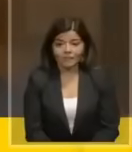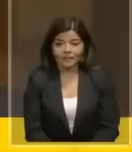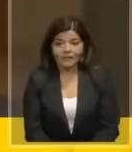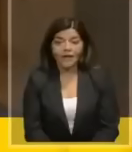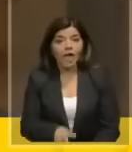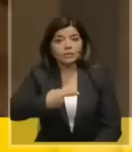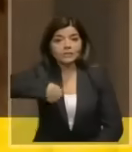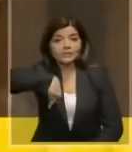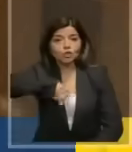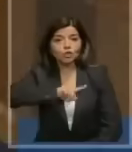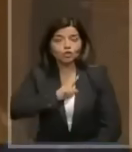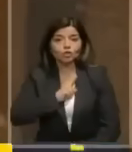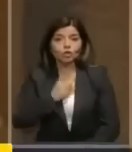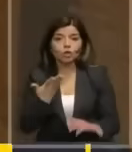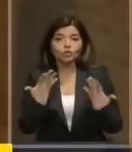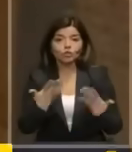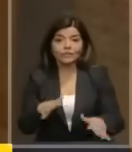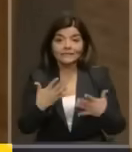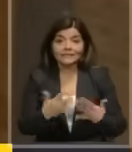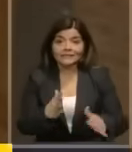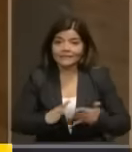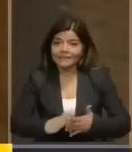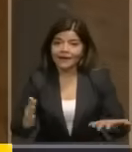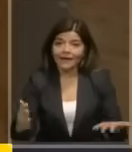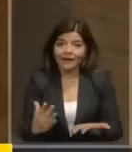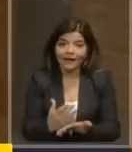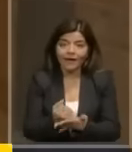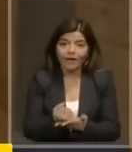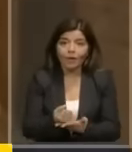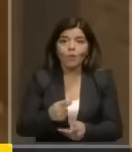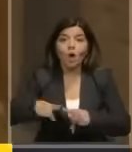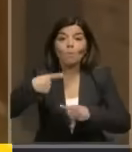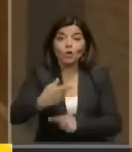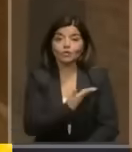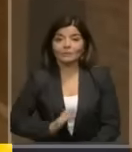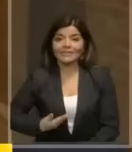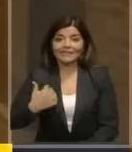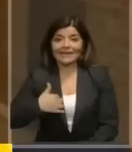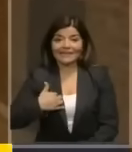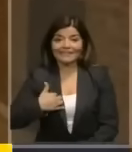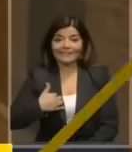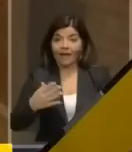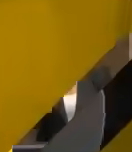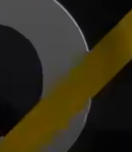Si nosotros entramos el balotaje, no tengas ninguna duda que estás hablando con el próximo presidente argentino.